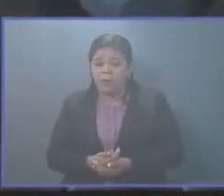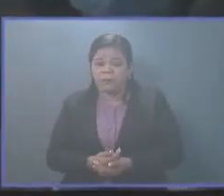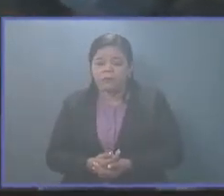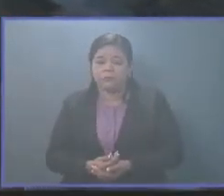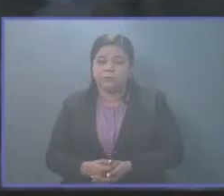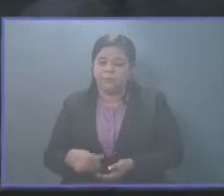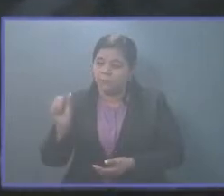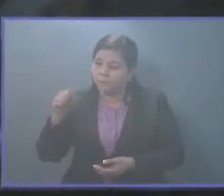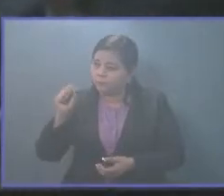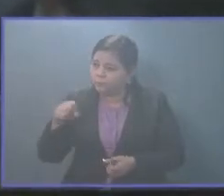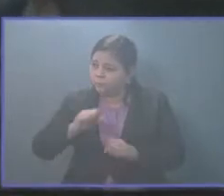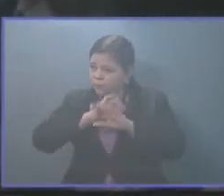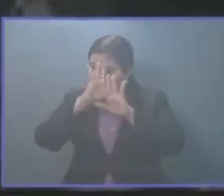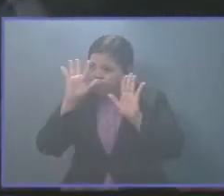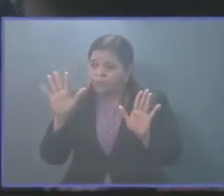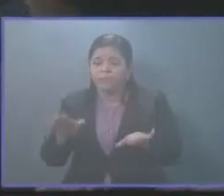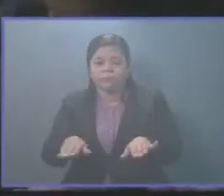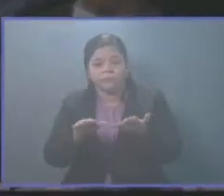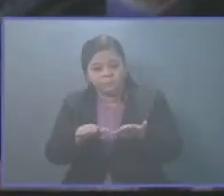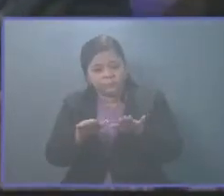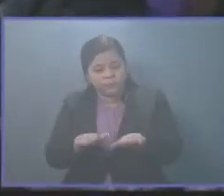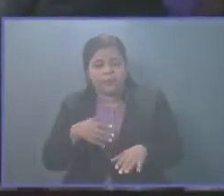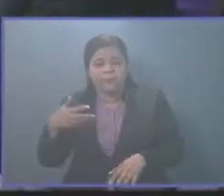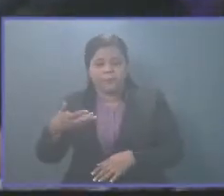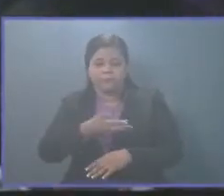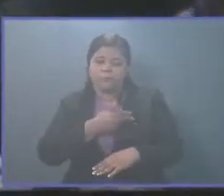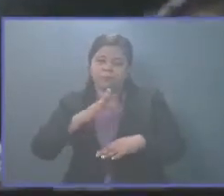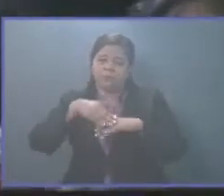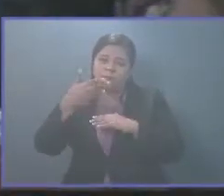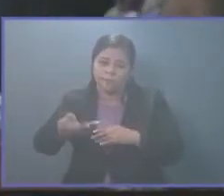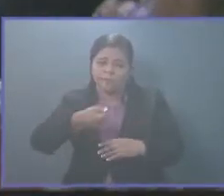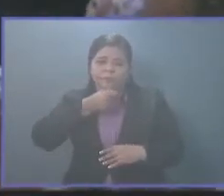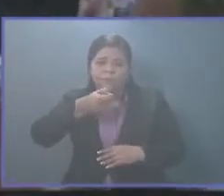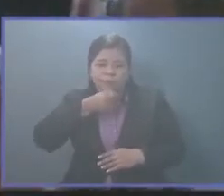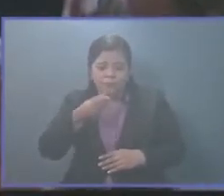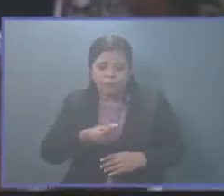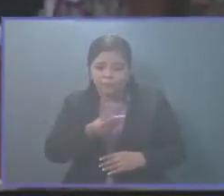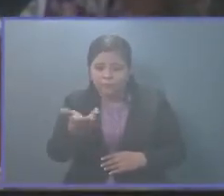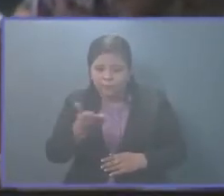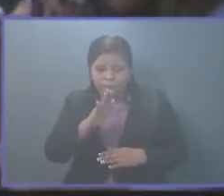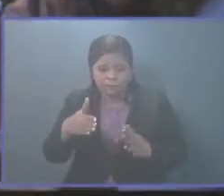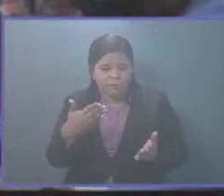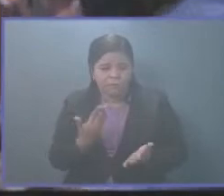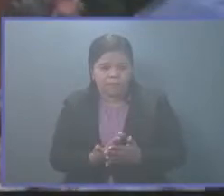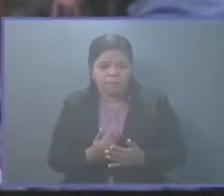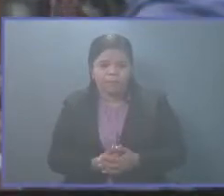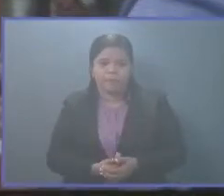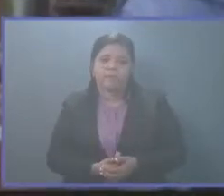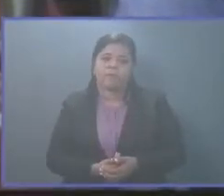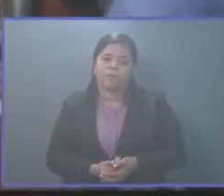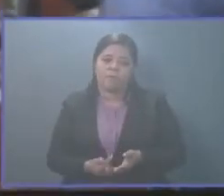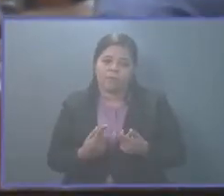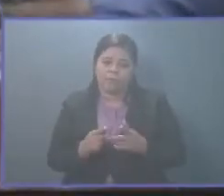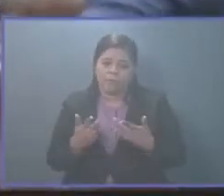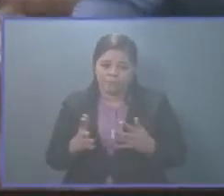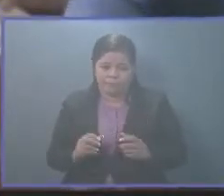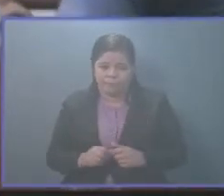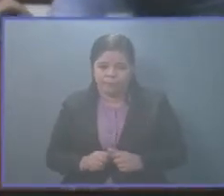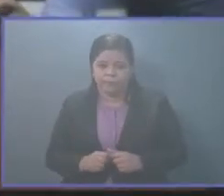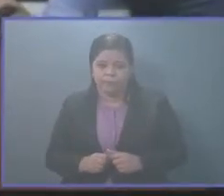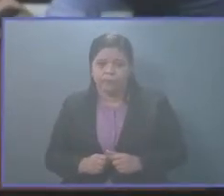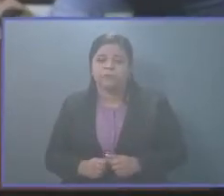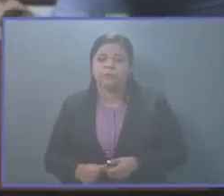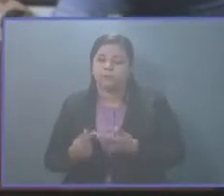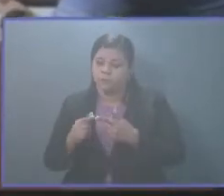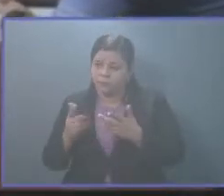la palabra. Sí, y gracias. Efectivamente, nosotros les vamos a trasladar todos los acuerdos gubernativos que hemos tenido a la vista para que ustedes